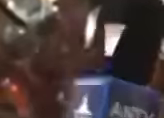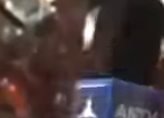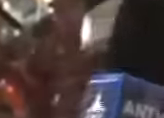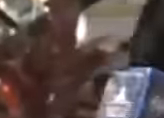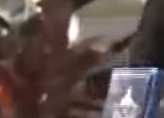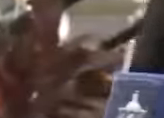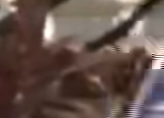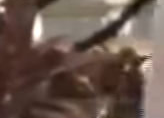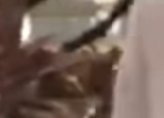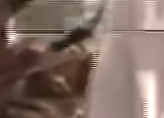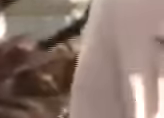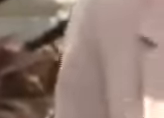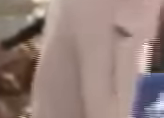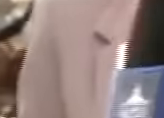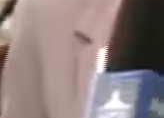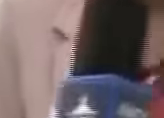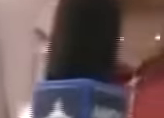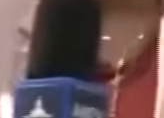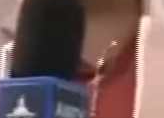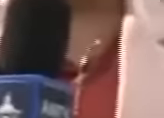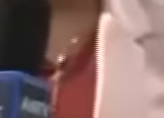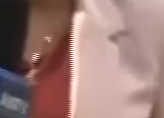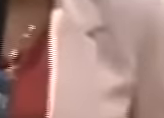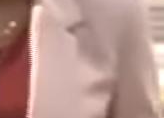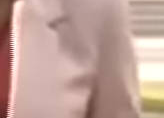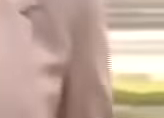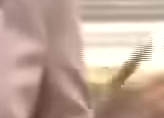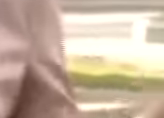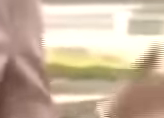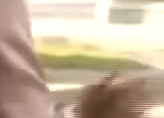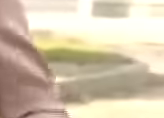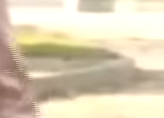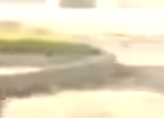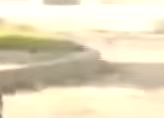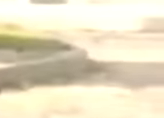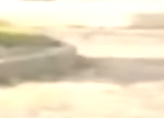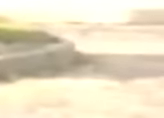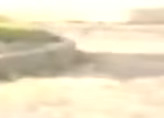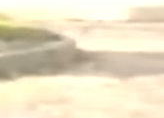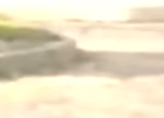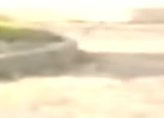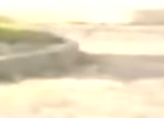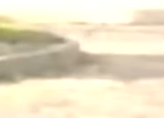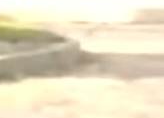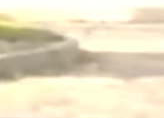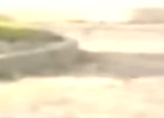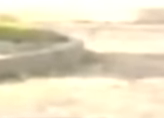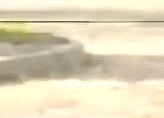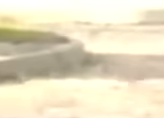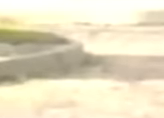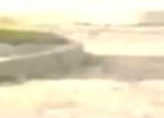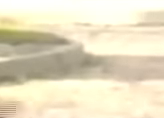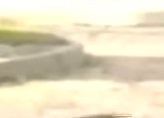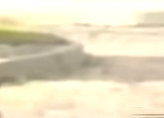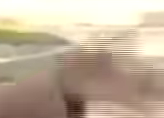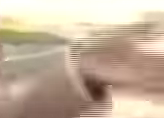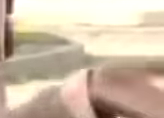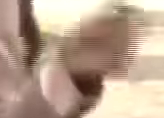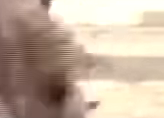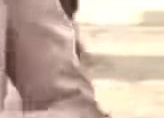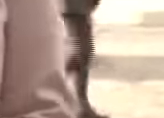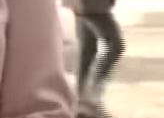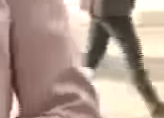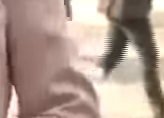Muchísimas gracias, diputado, por sus palabras. Y con esta información le damos el contacto a la diputada Carolina Sestari, quien nos